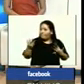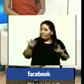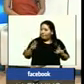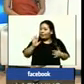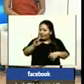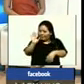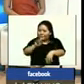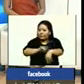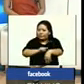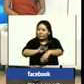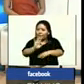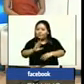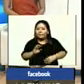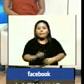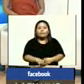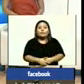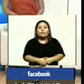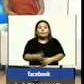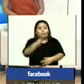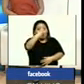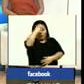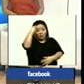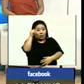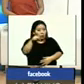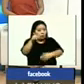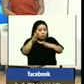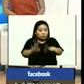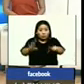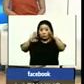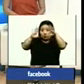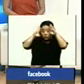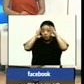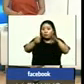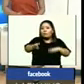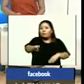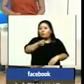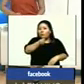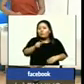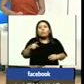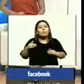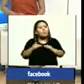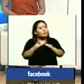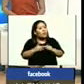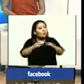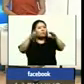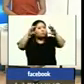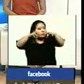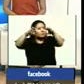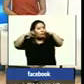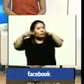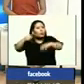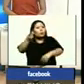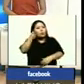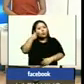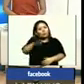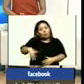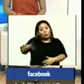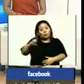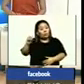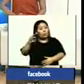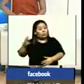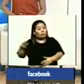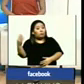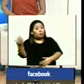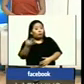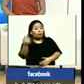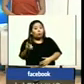en breves minutos. Así es, estamos pendientes de esa información, además hay advertencia de lluvia en la zona oriental, así es que a tomar las